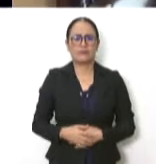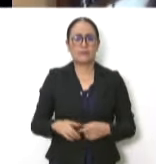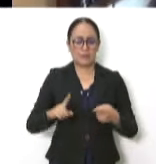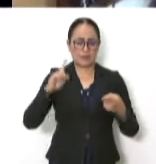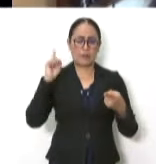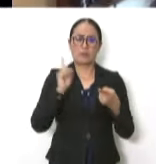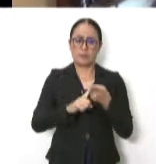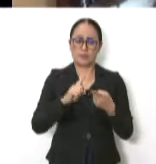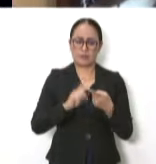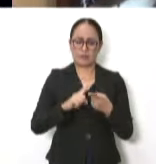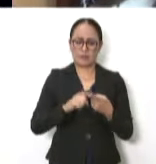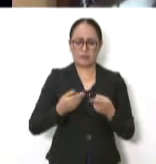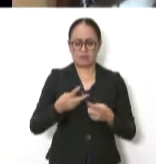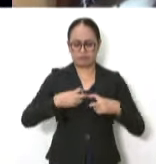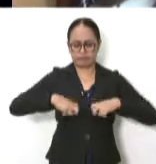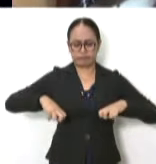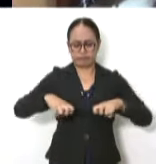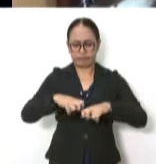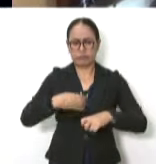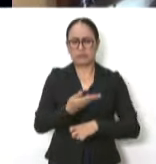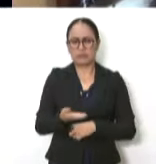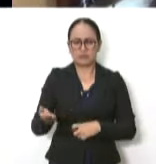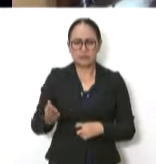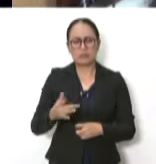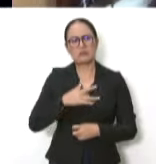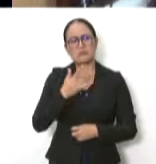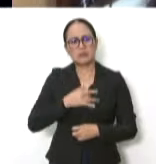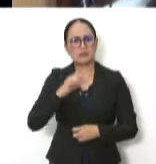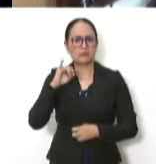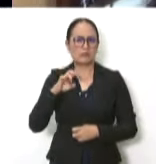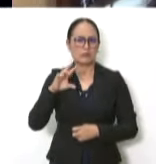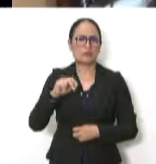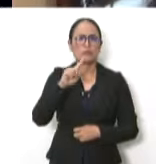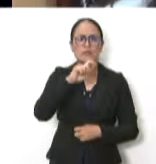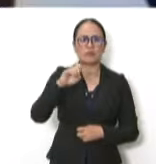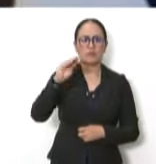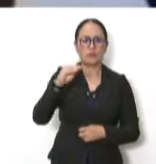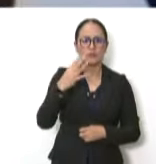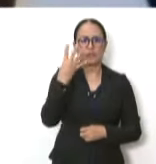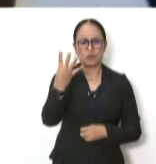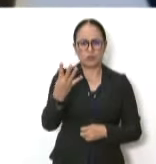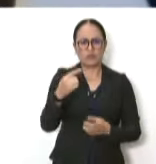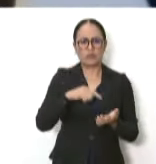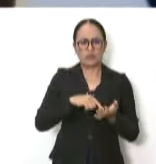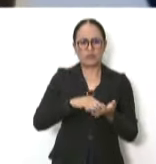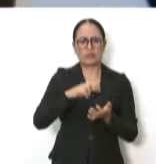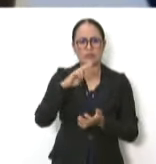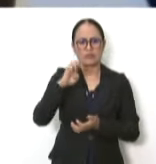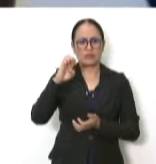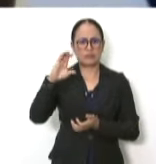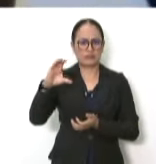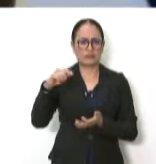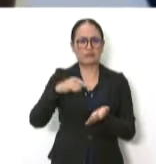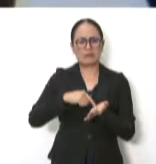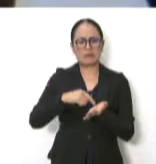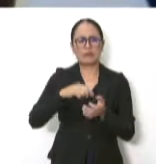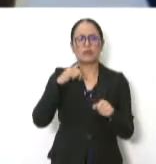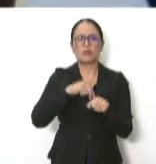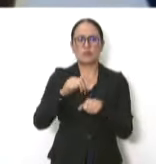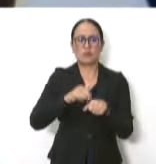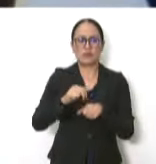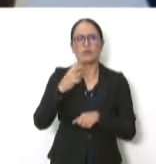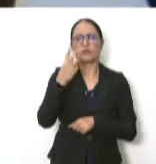Primero doy cuenta a este pleno que están a su consideración 194 proyectos de resolución listados en el